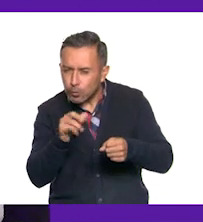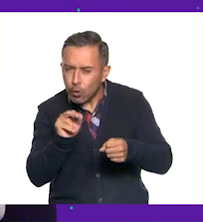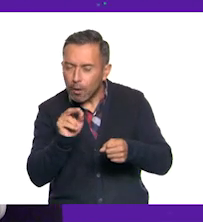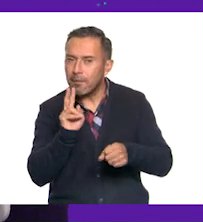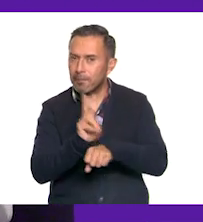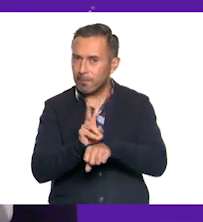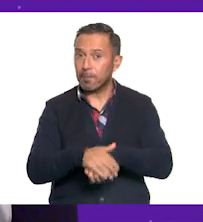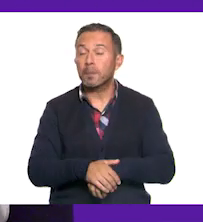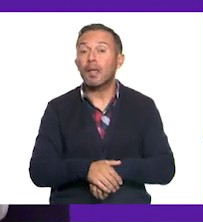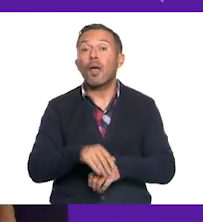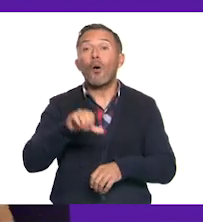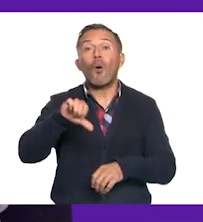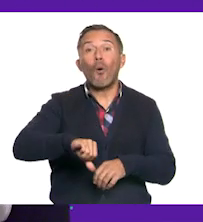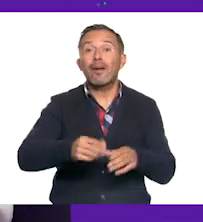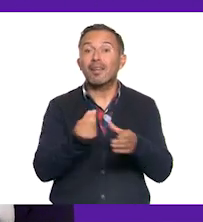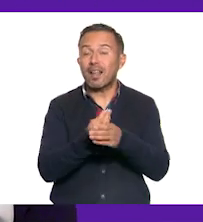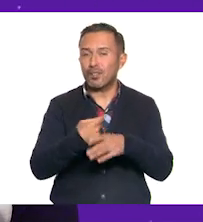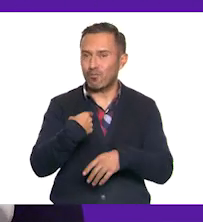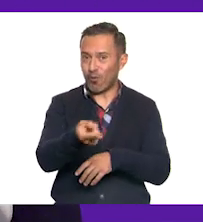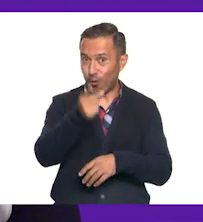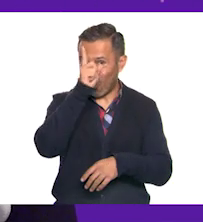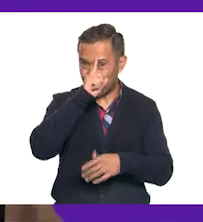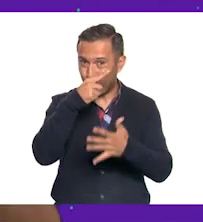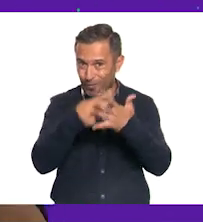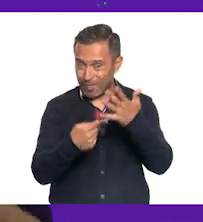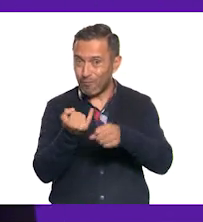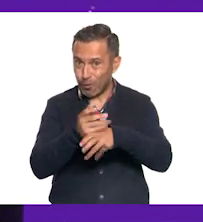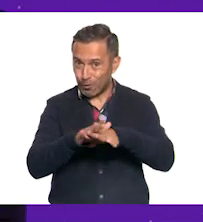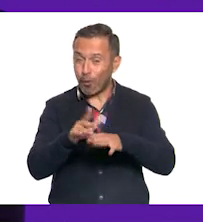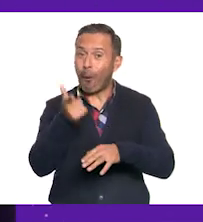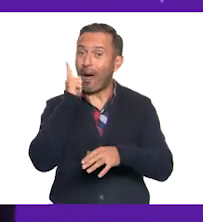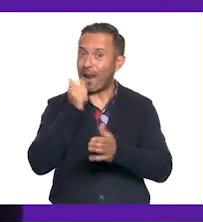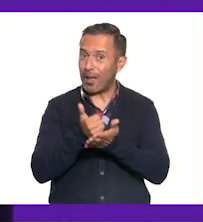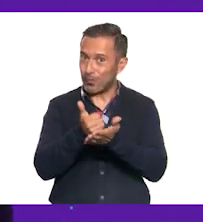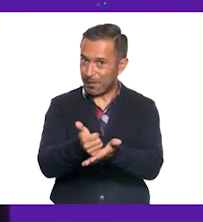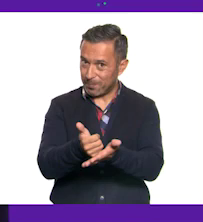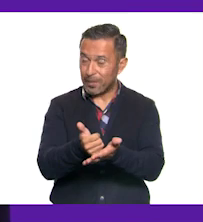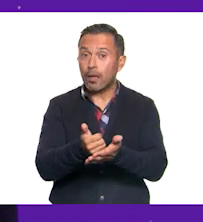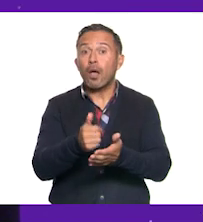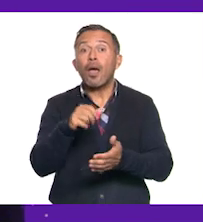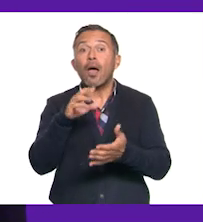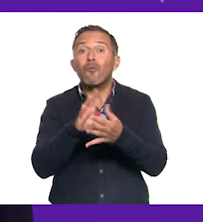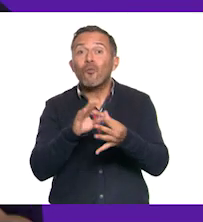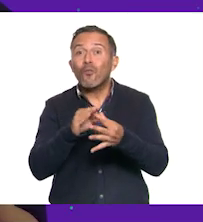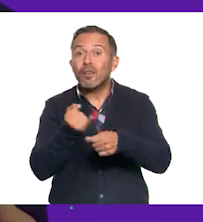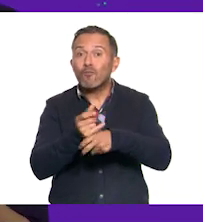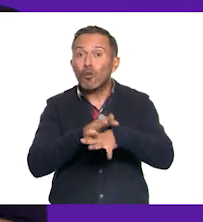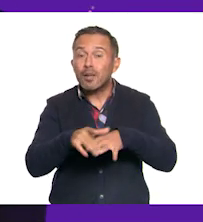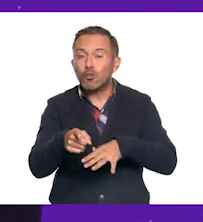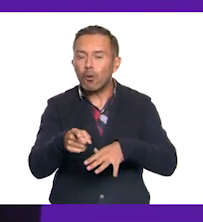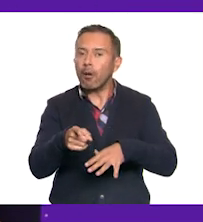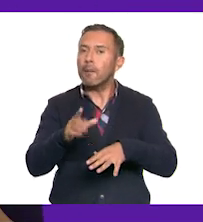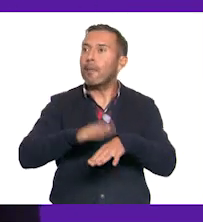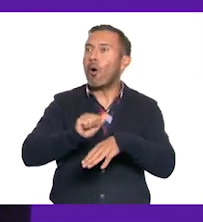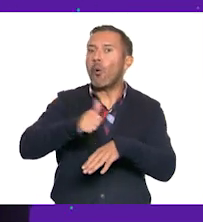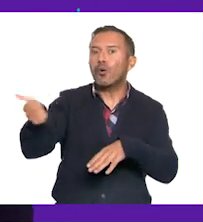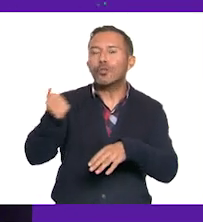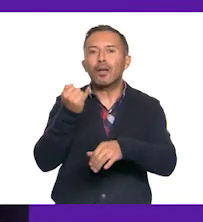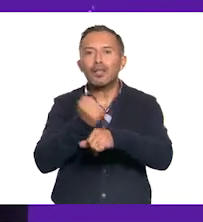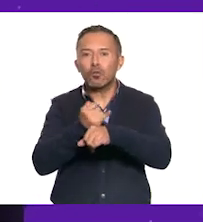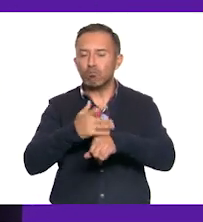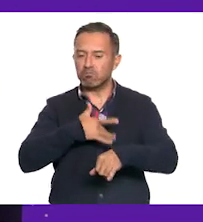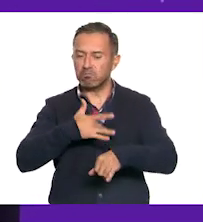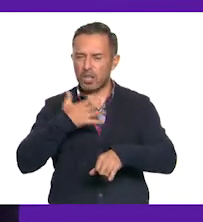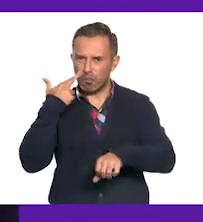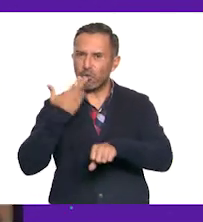los consejos de esta sesión te hayan sido de ayuda. Y no olvides compartir esta valiosa información con otros cibernautas